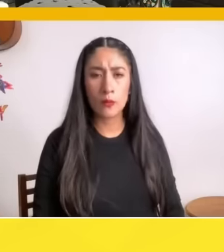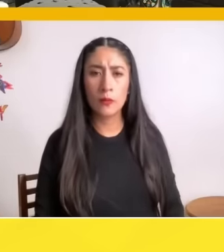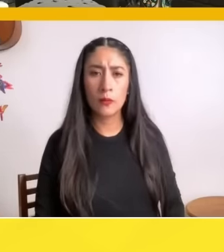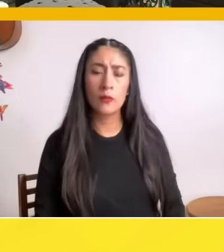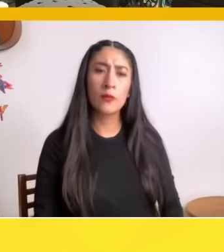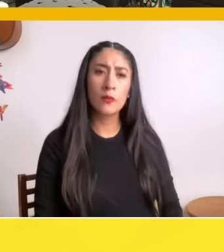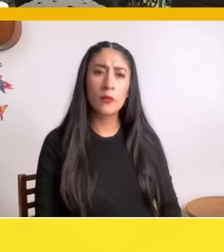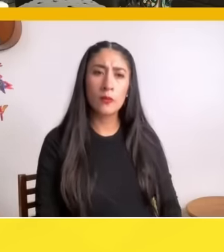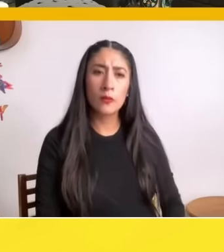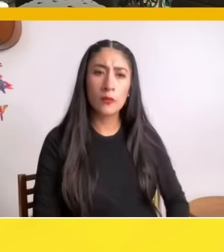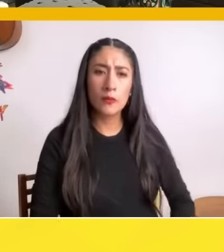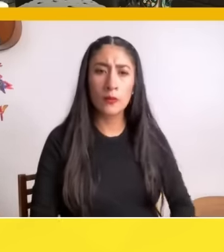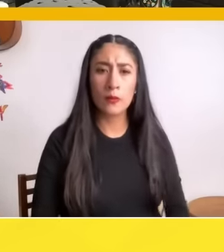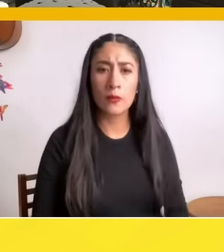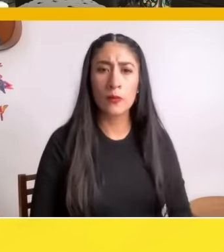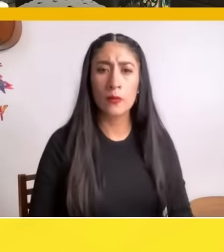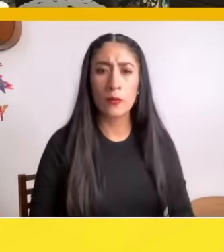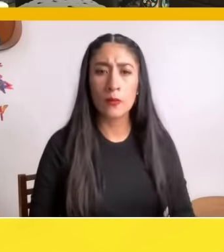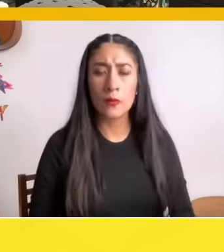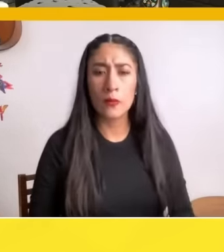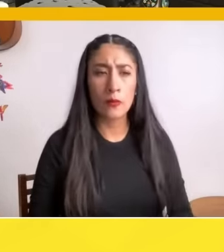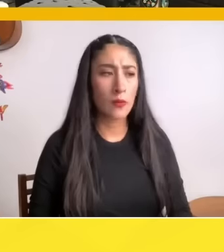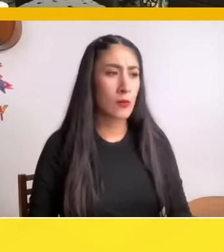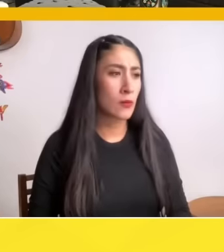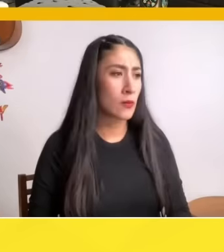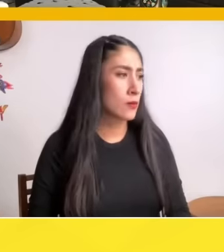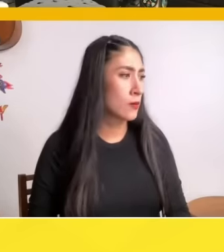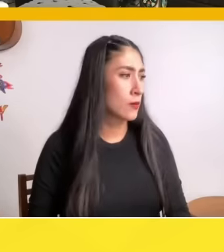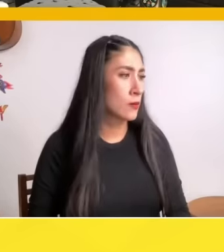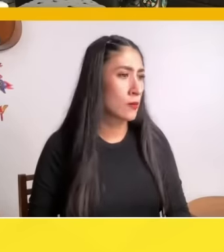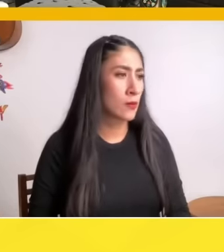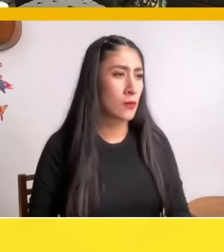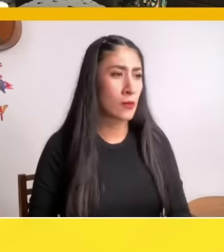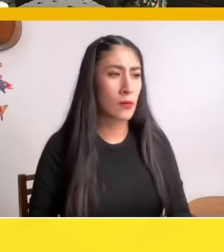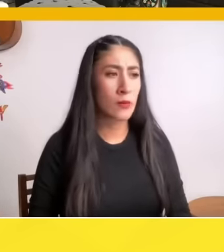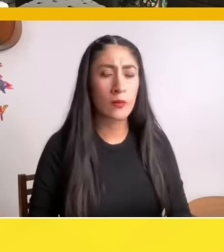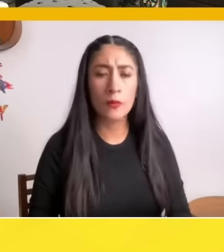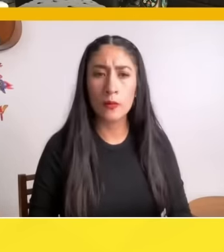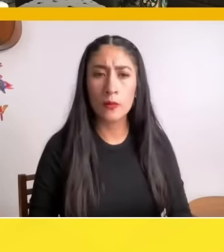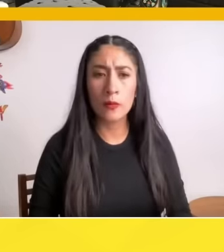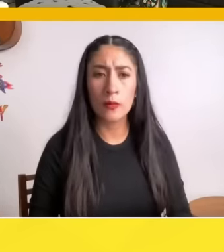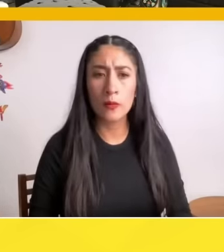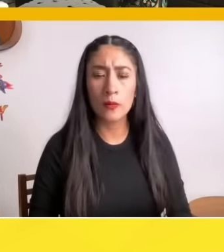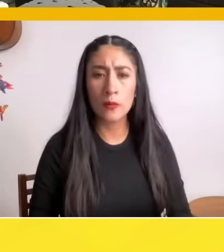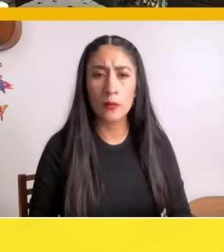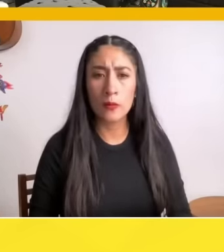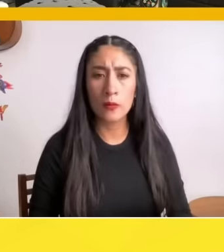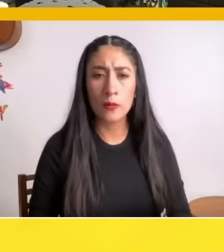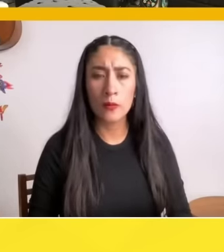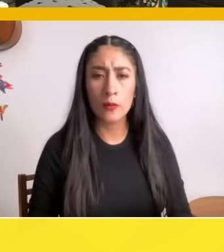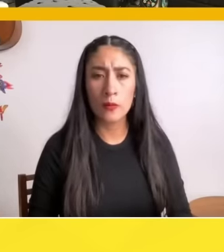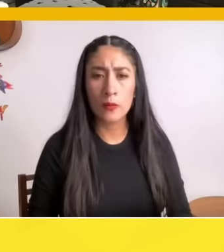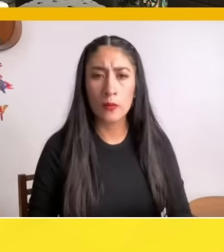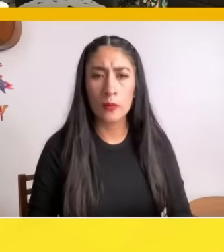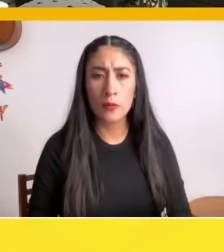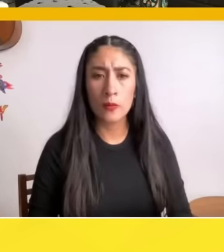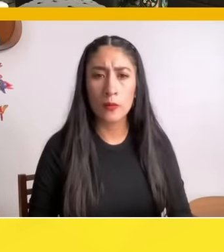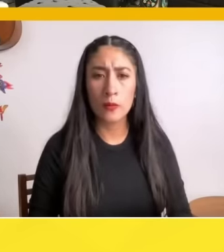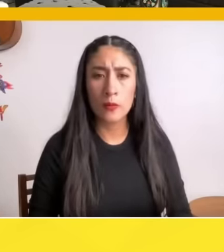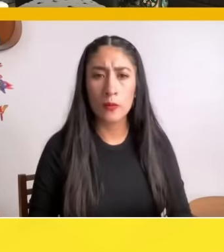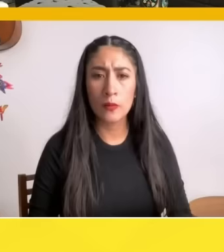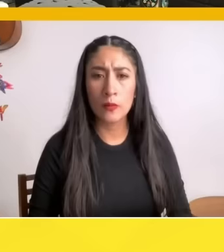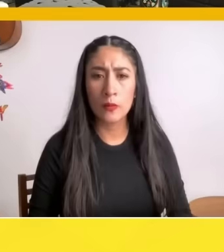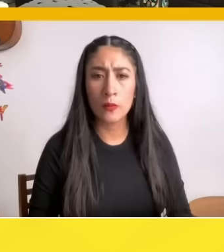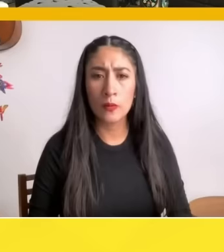que quieras y regresaría esa Norma al congreso a la cámara y al senado Cómo se supera